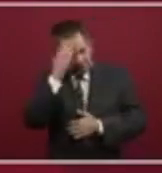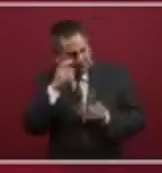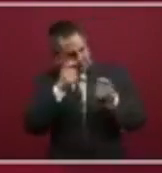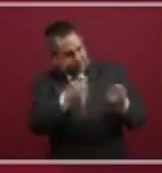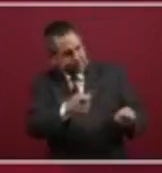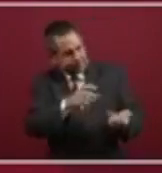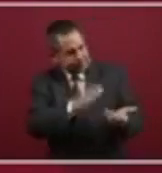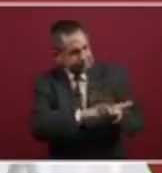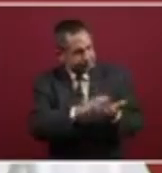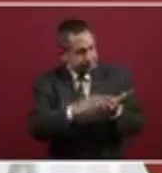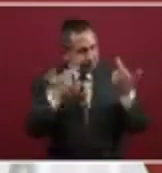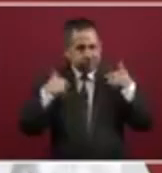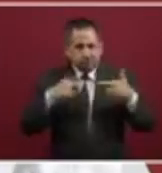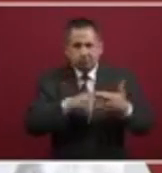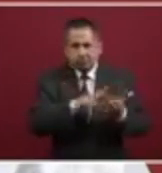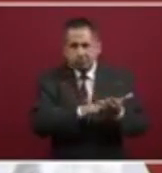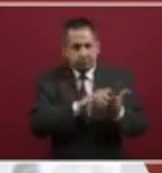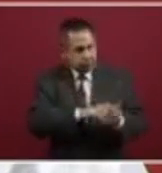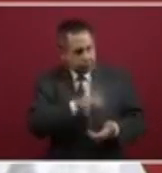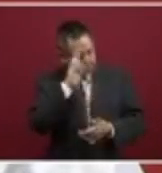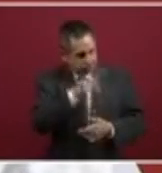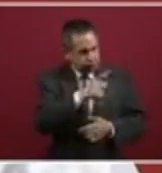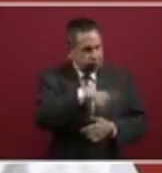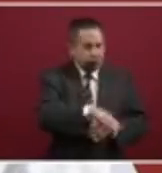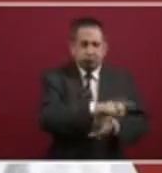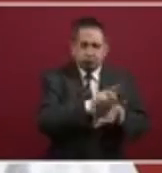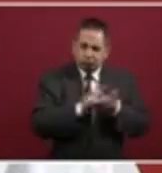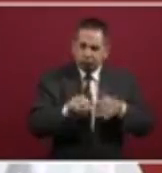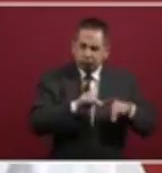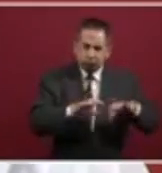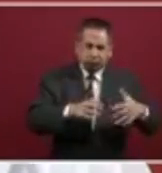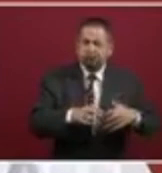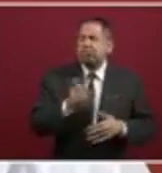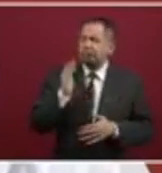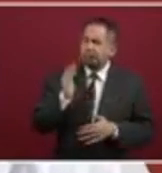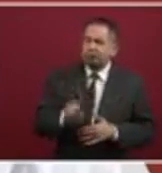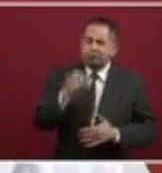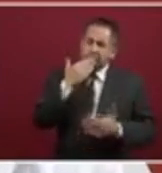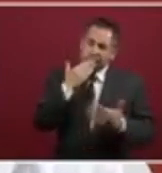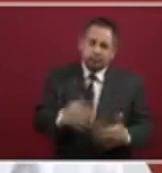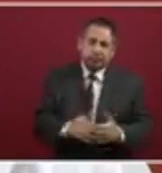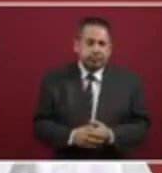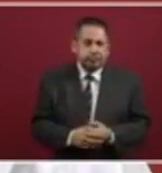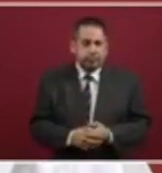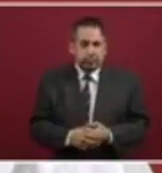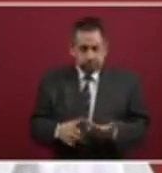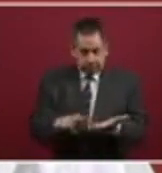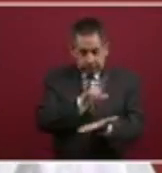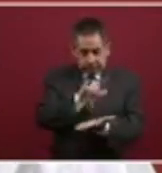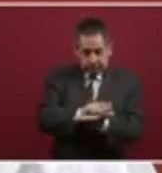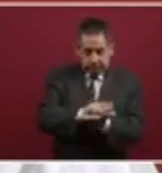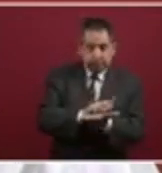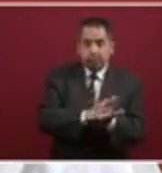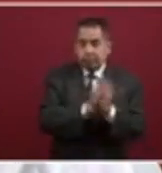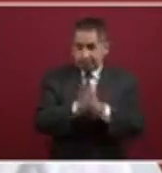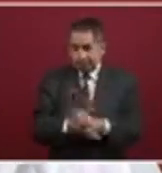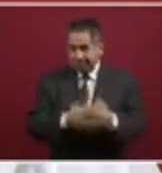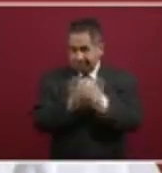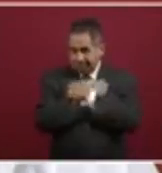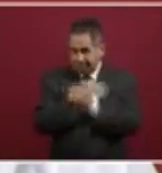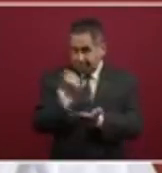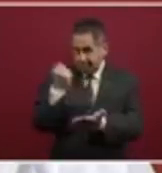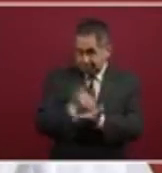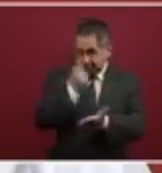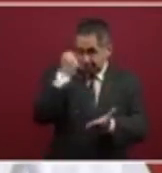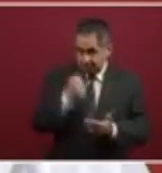docente y por el respeto a nuestros derechos laborales. La reforma educativa que usted ha impulsado